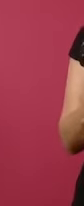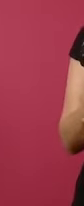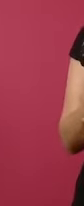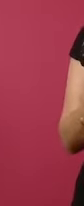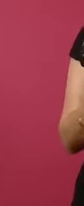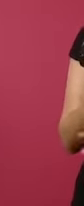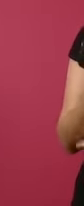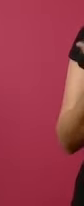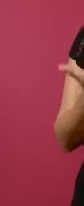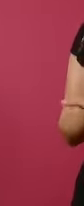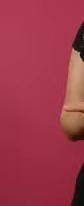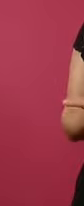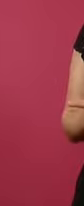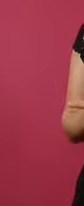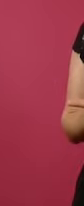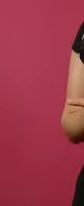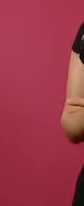en donde